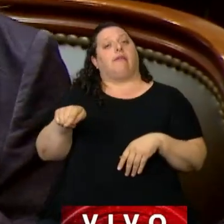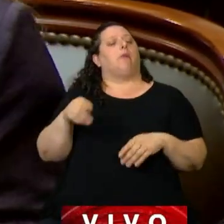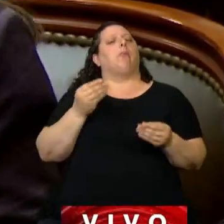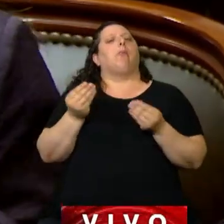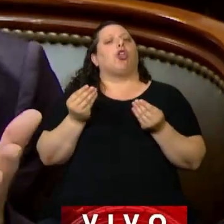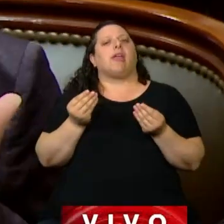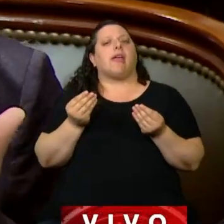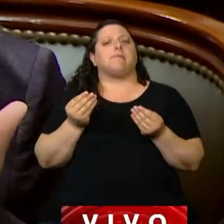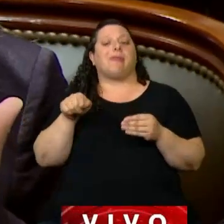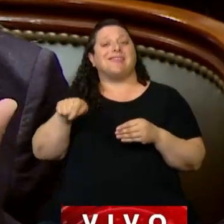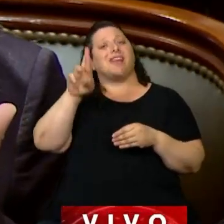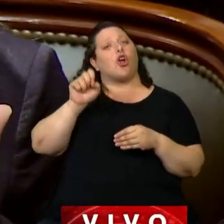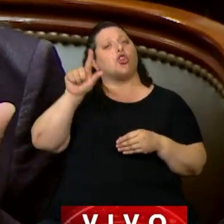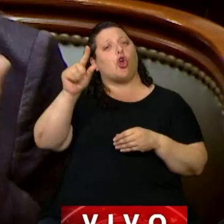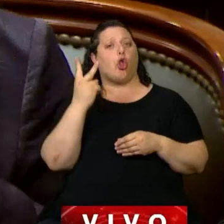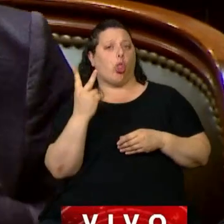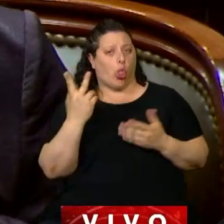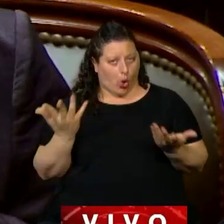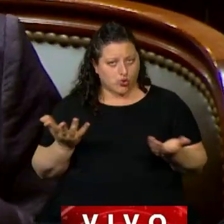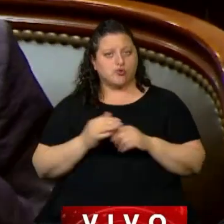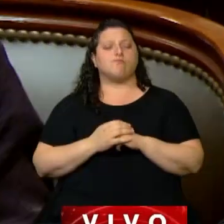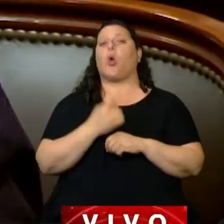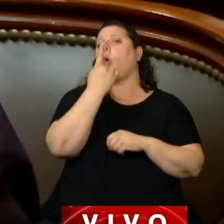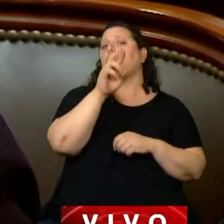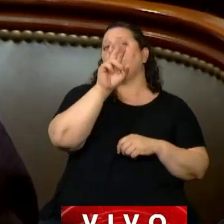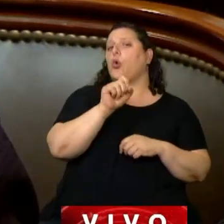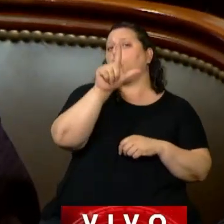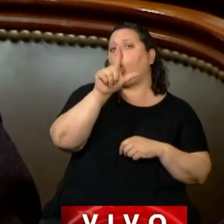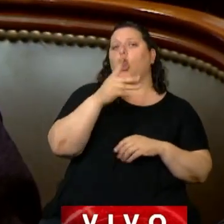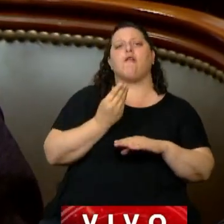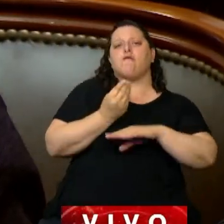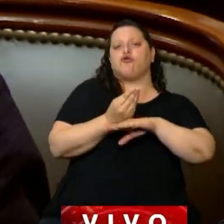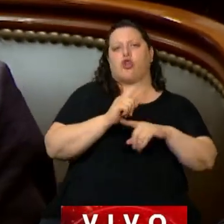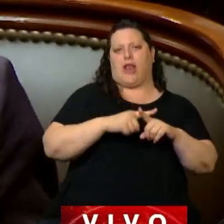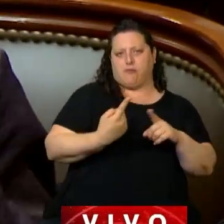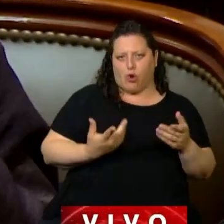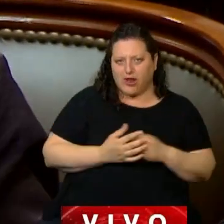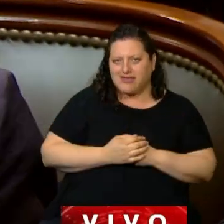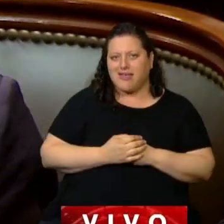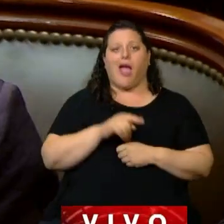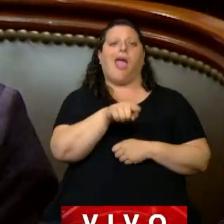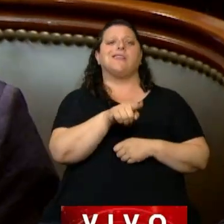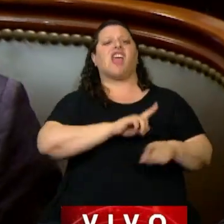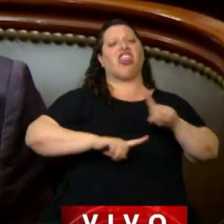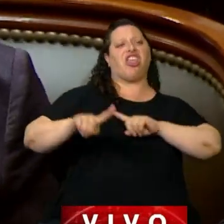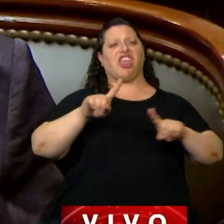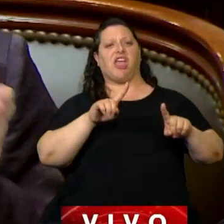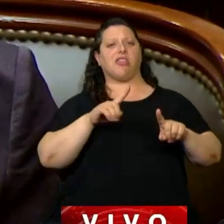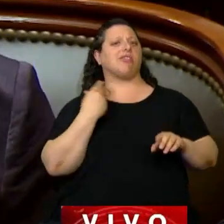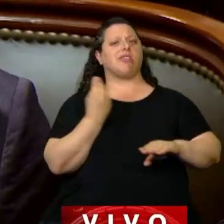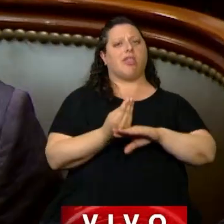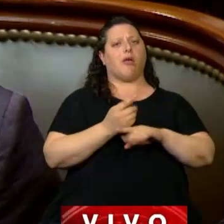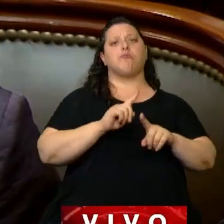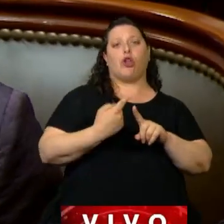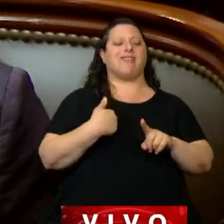ella tiene dos roles uno es como funcionario política esa es dirigente política y allí